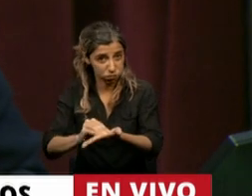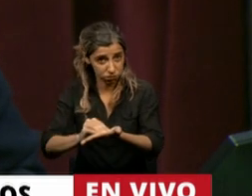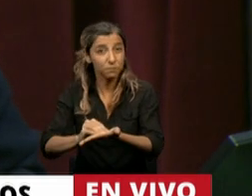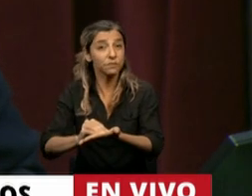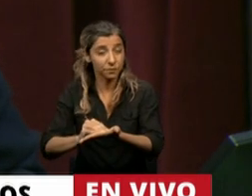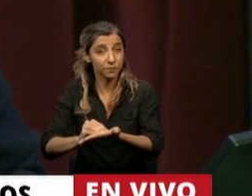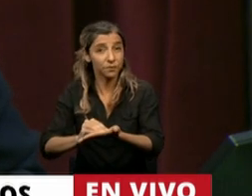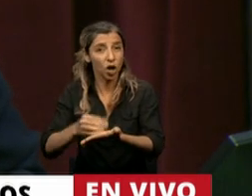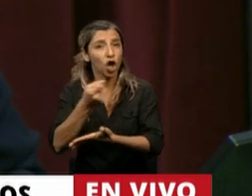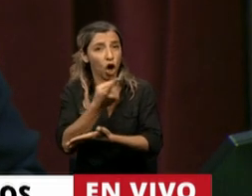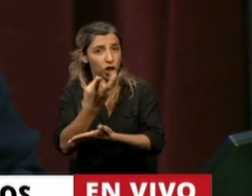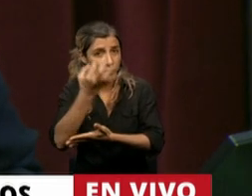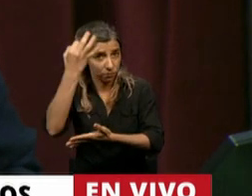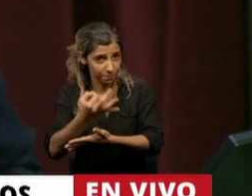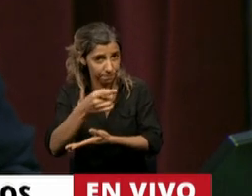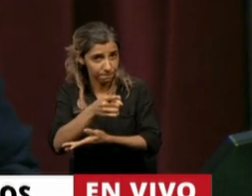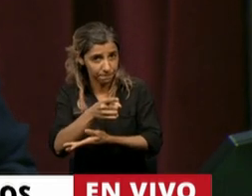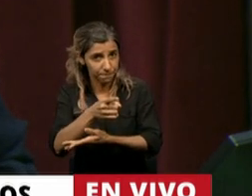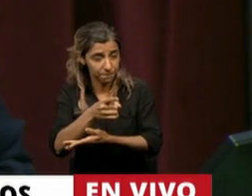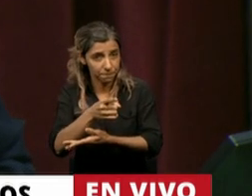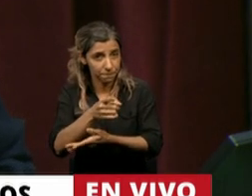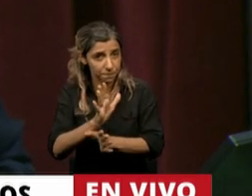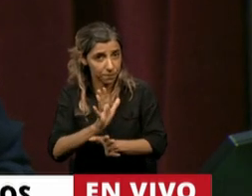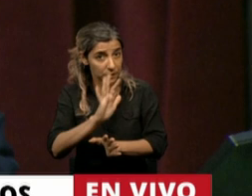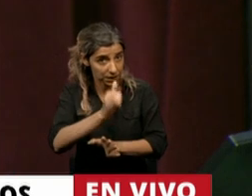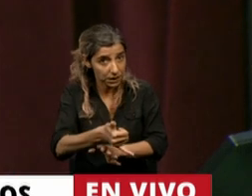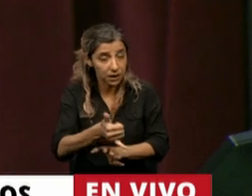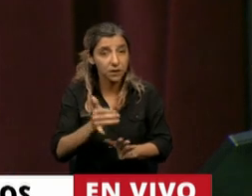bien contabilizado el de la diputada Reyes